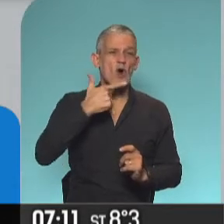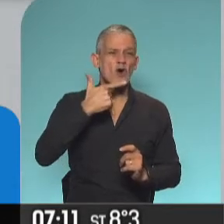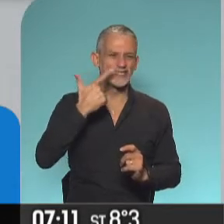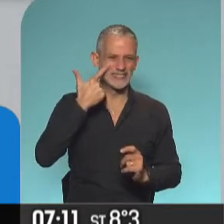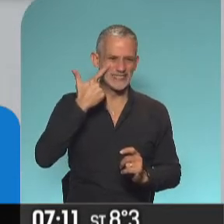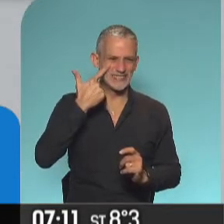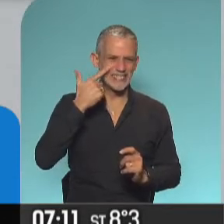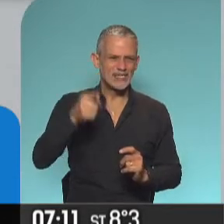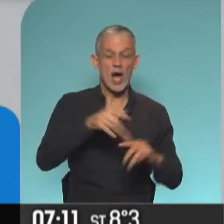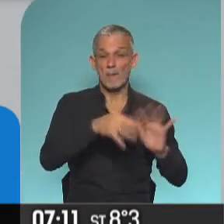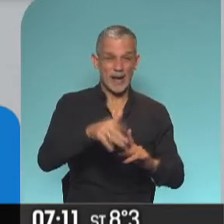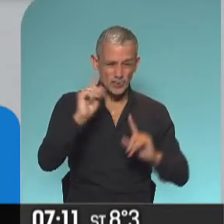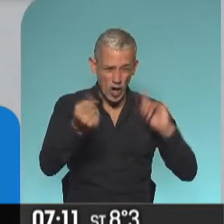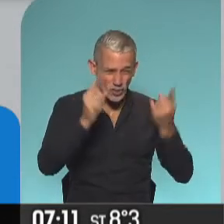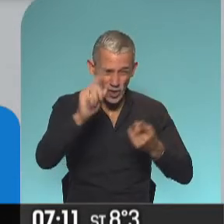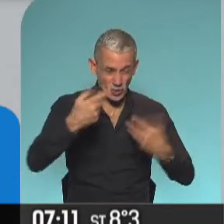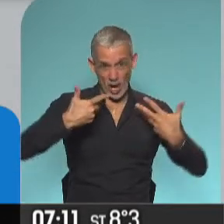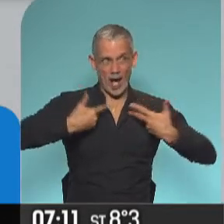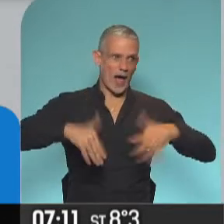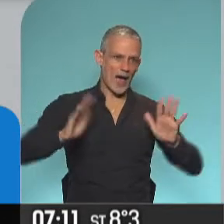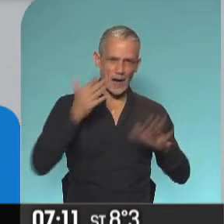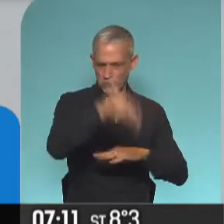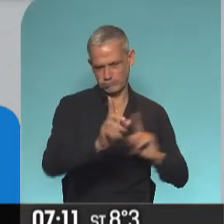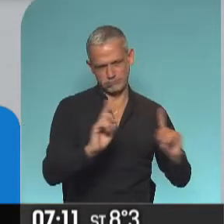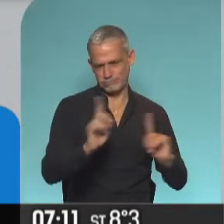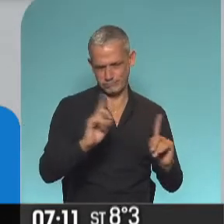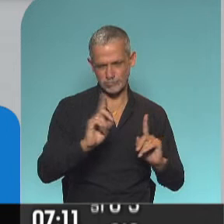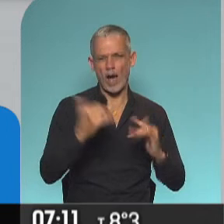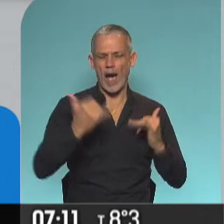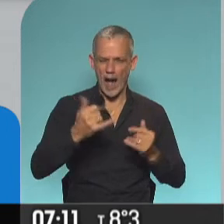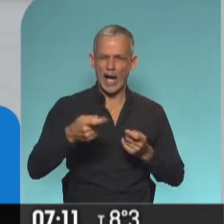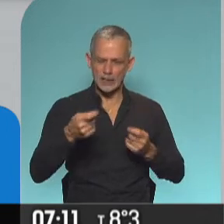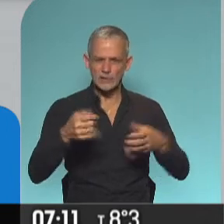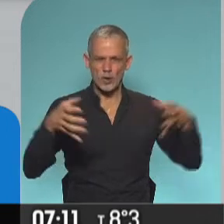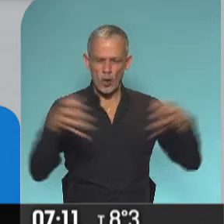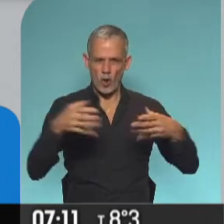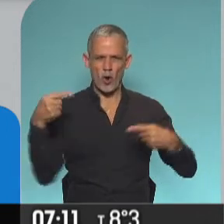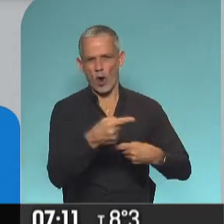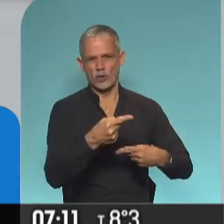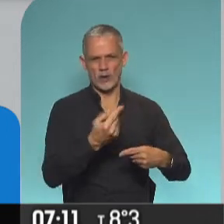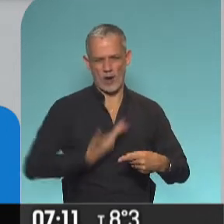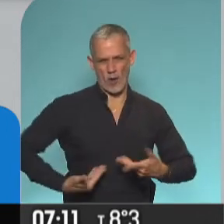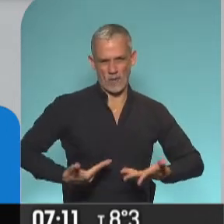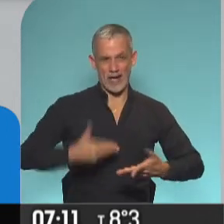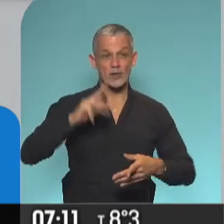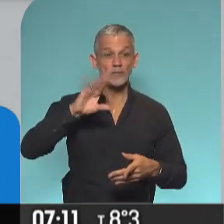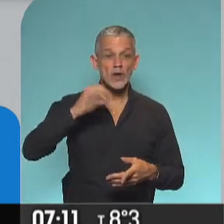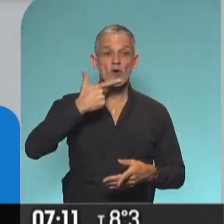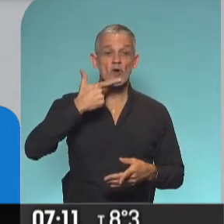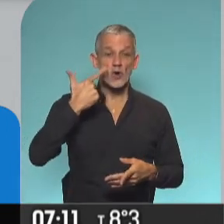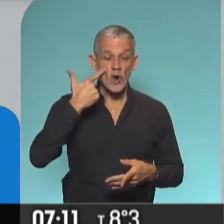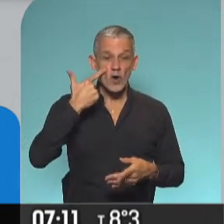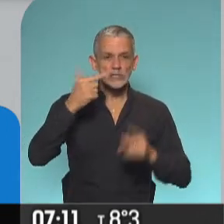estas marchas no son de autoconvocados, sino que claramente son marchas opositoras. Un Agustín Rossi que además fue muy,